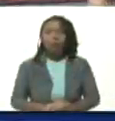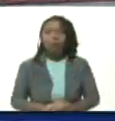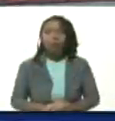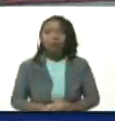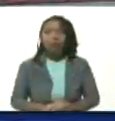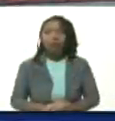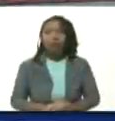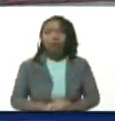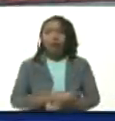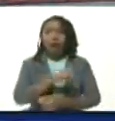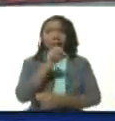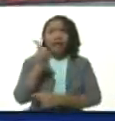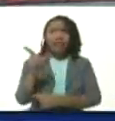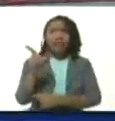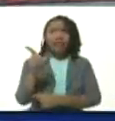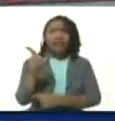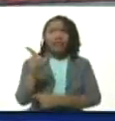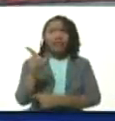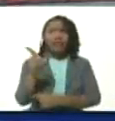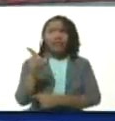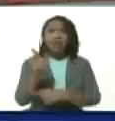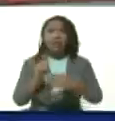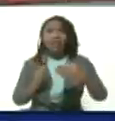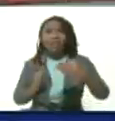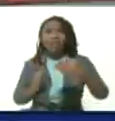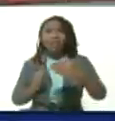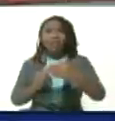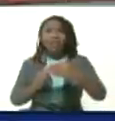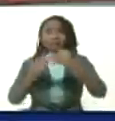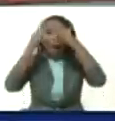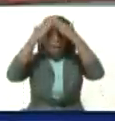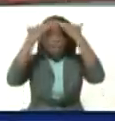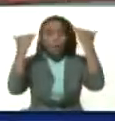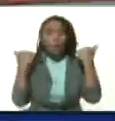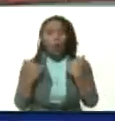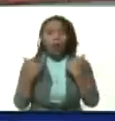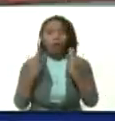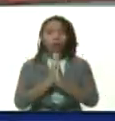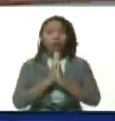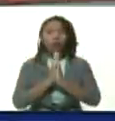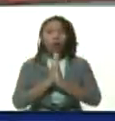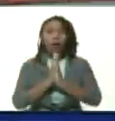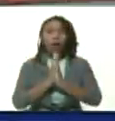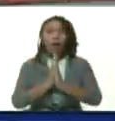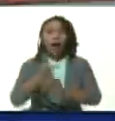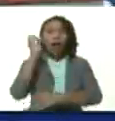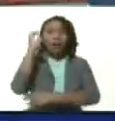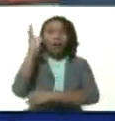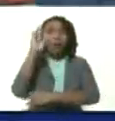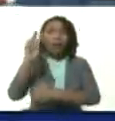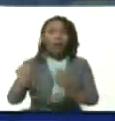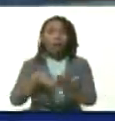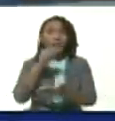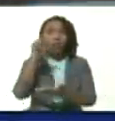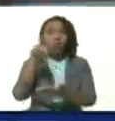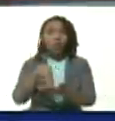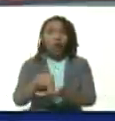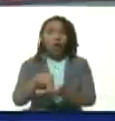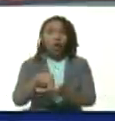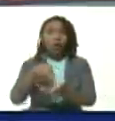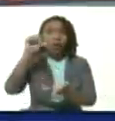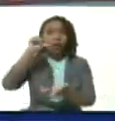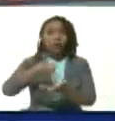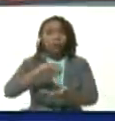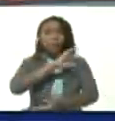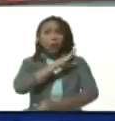Allá, en la esquina de Las Monjas a San Francisco, Palacio Federal Legislativo, en la sede del